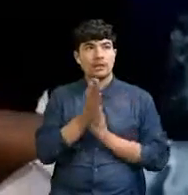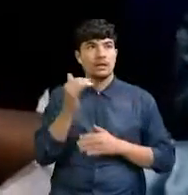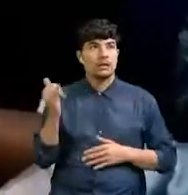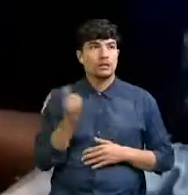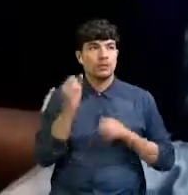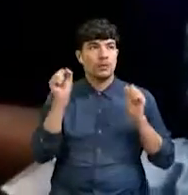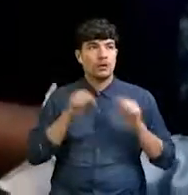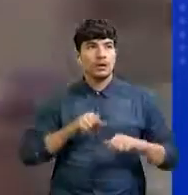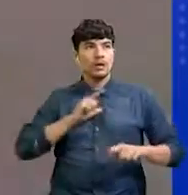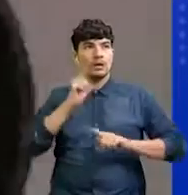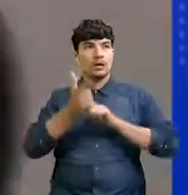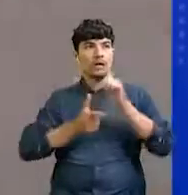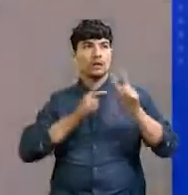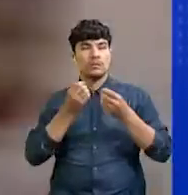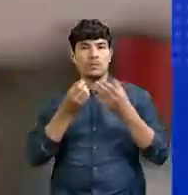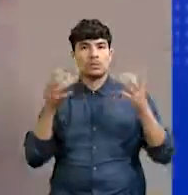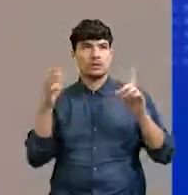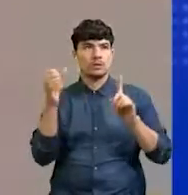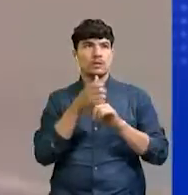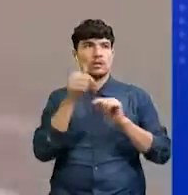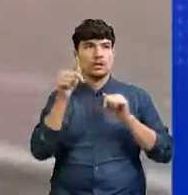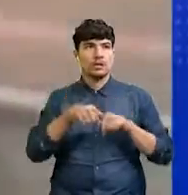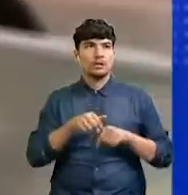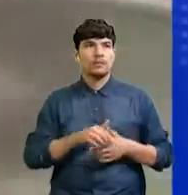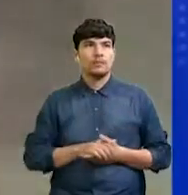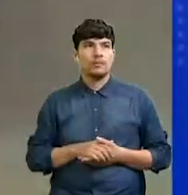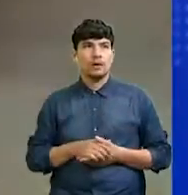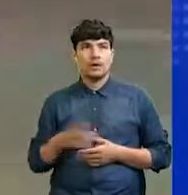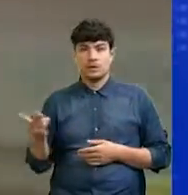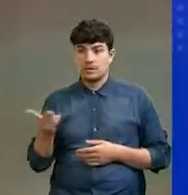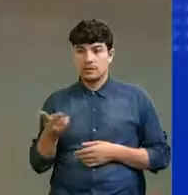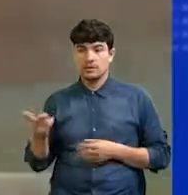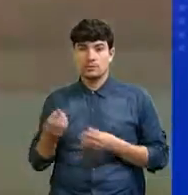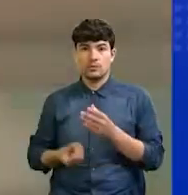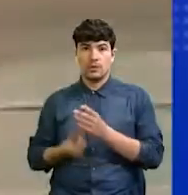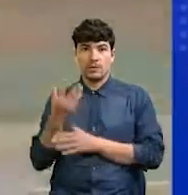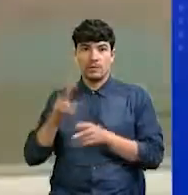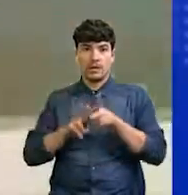lograr muchas medallas más para Colombia. Marta y Mariana, la nueva pareja más veloz